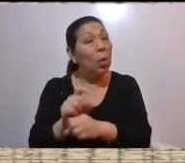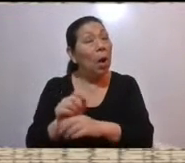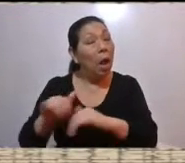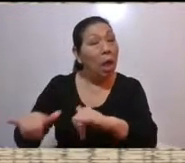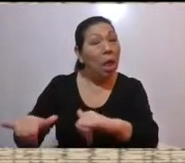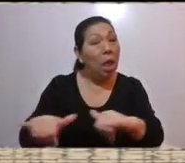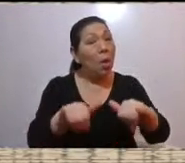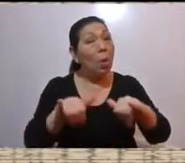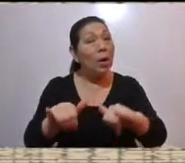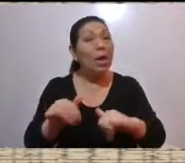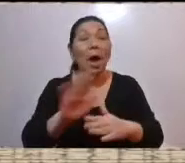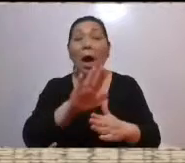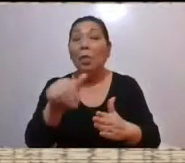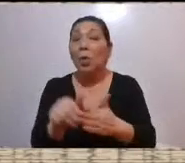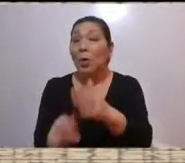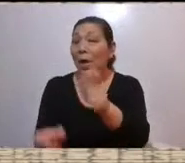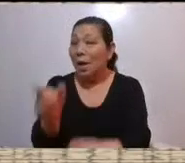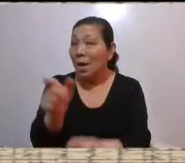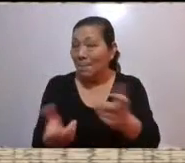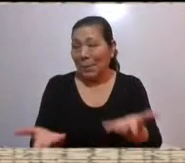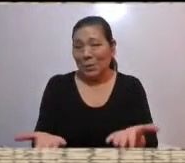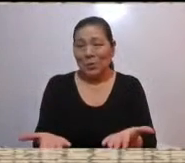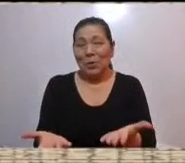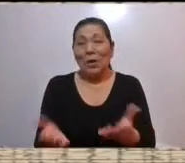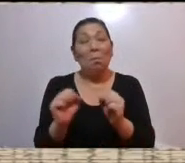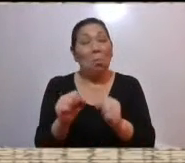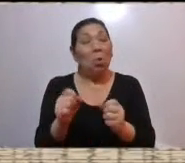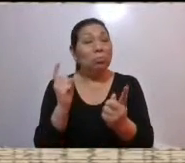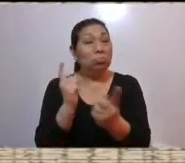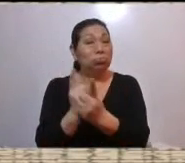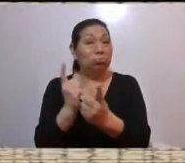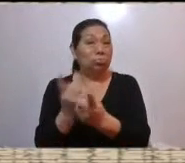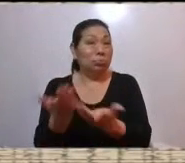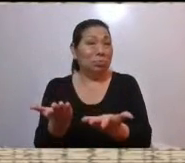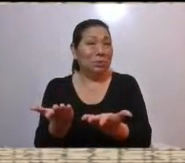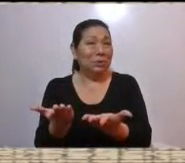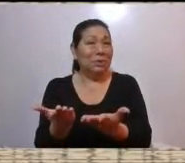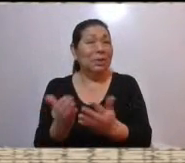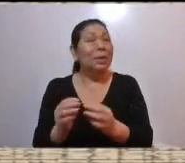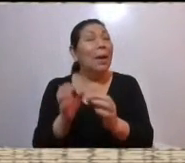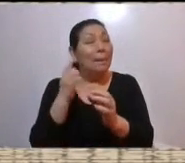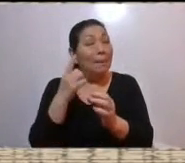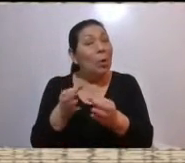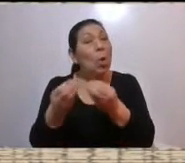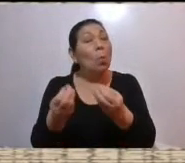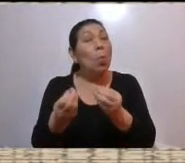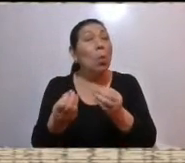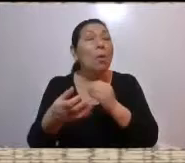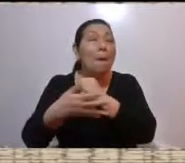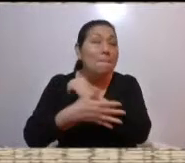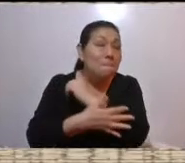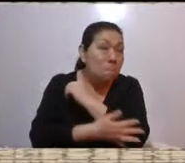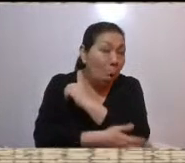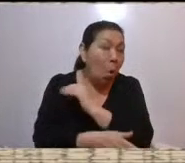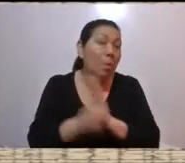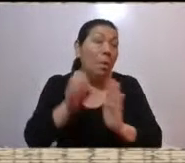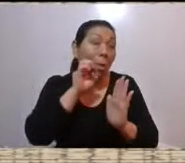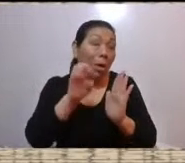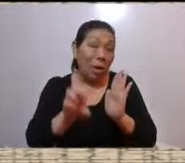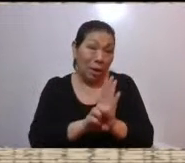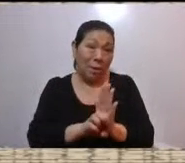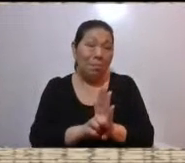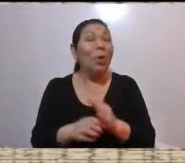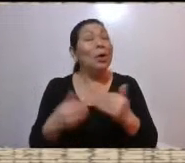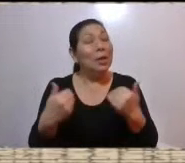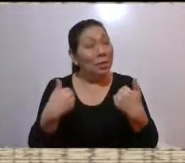accesibilidad a la educación en igualdad de condiciones a todas las personas que, por encontrarse en contextos específicos como extrema pobreza,